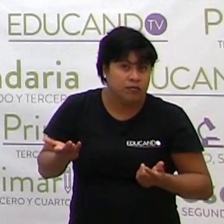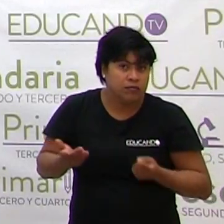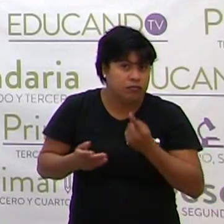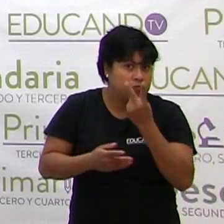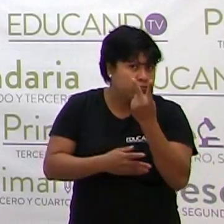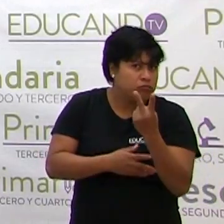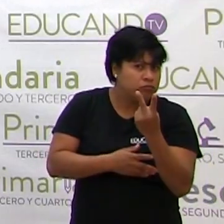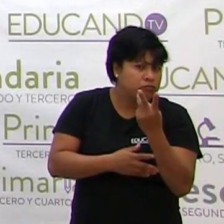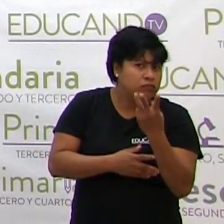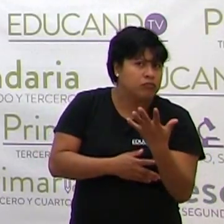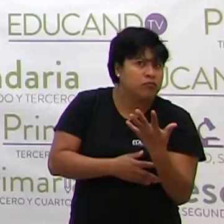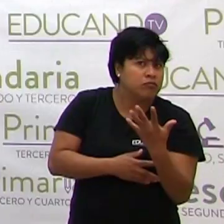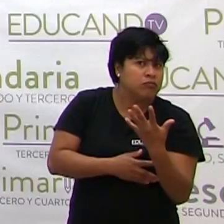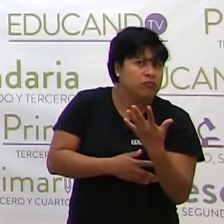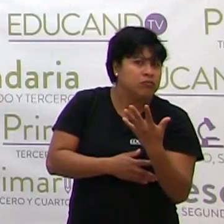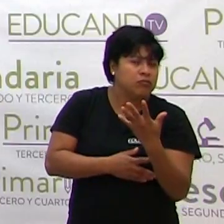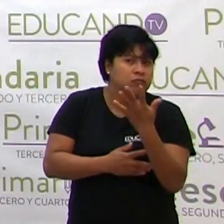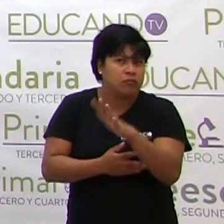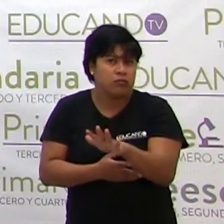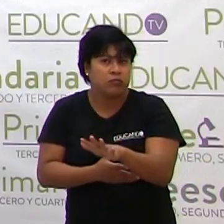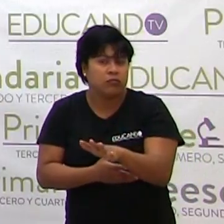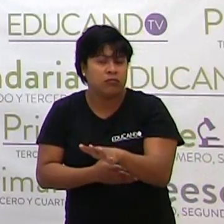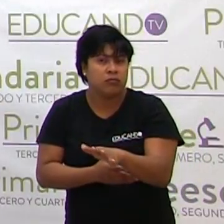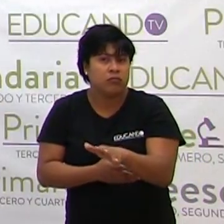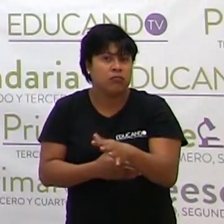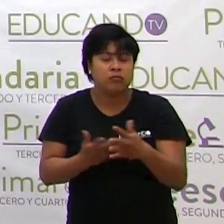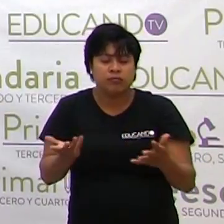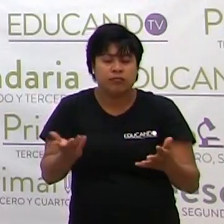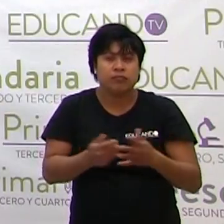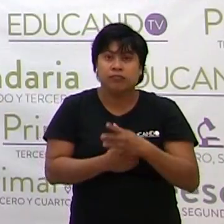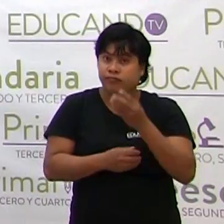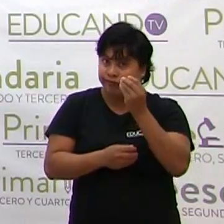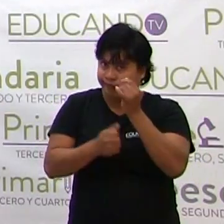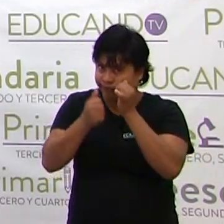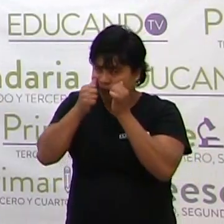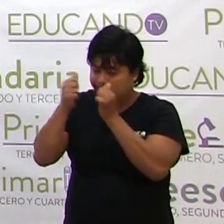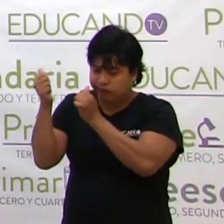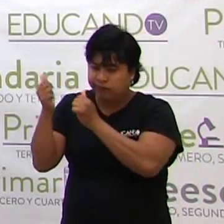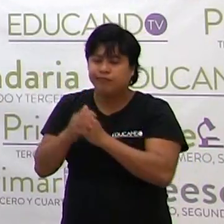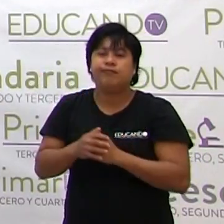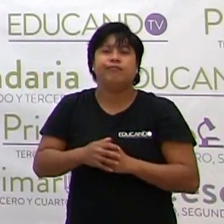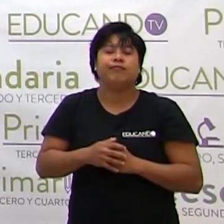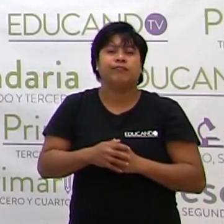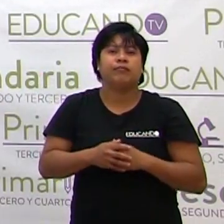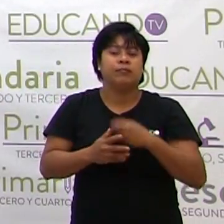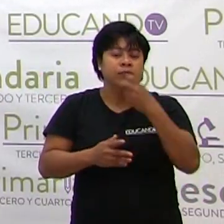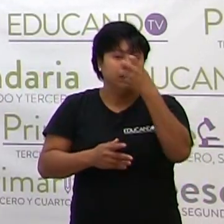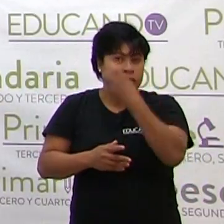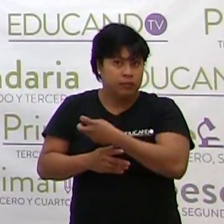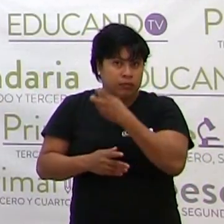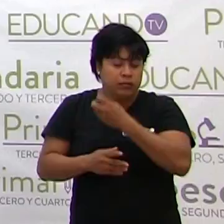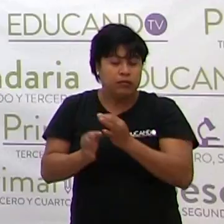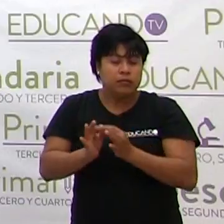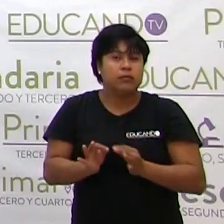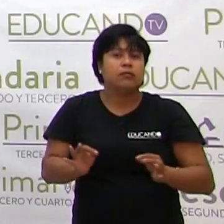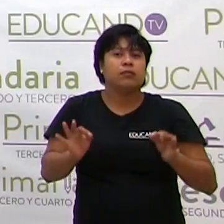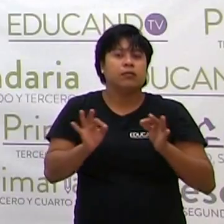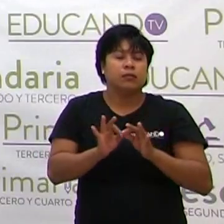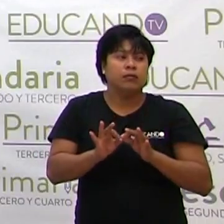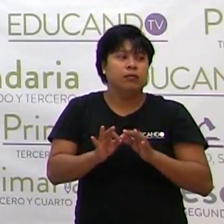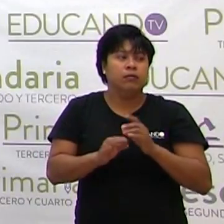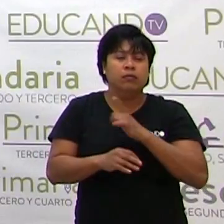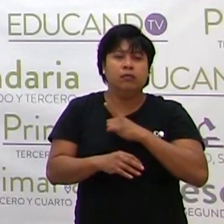¿2? ¿5? ¿10? Mucha atención. Esta parte es muy